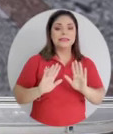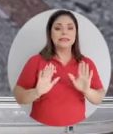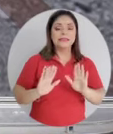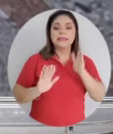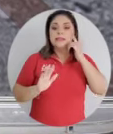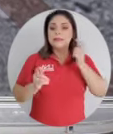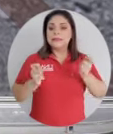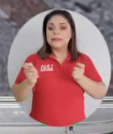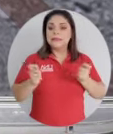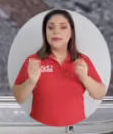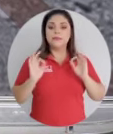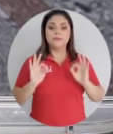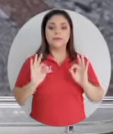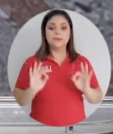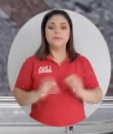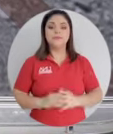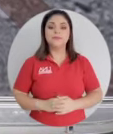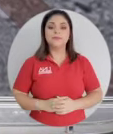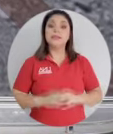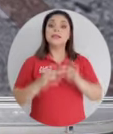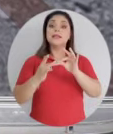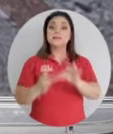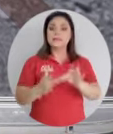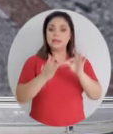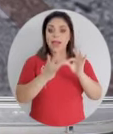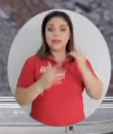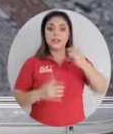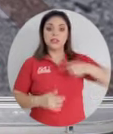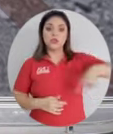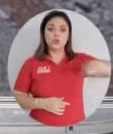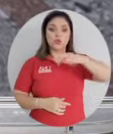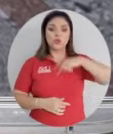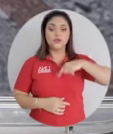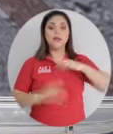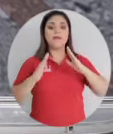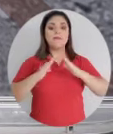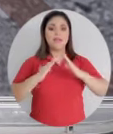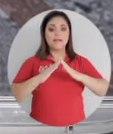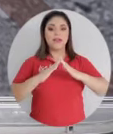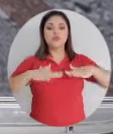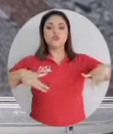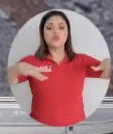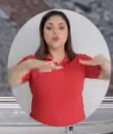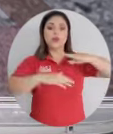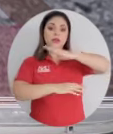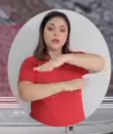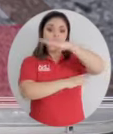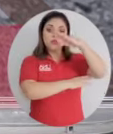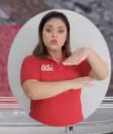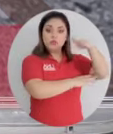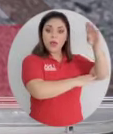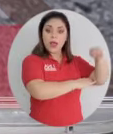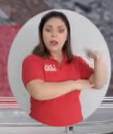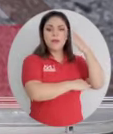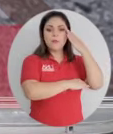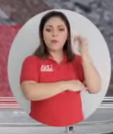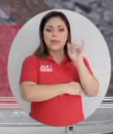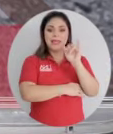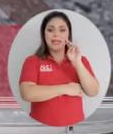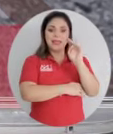¿verdad? Especialmente quienes están en las zonas rurales, porque bueno, los estudios sobran, el